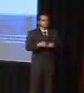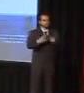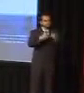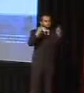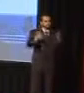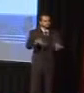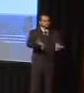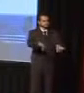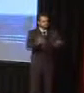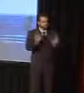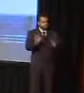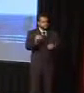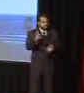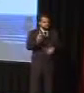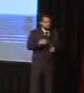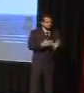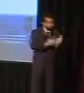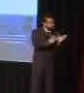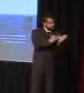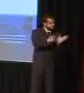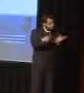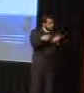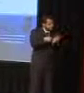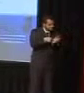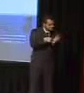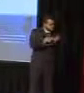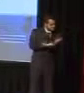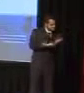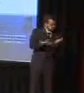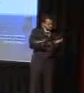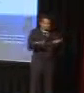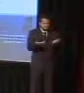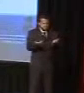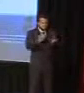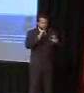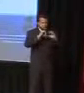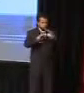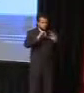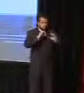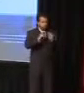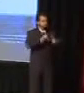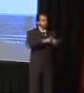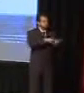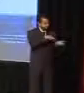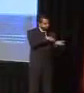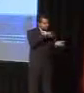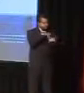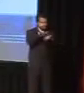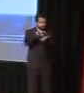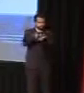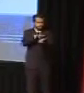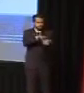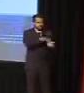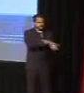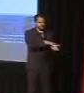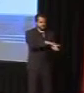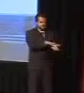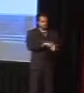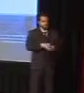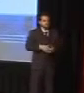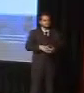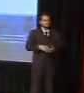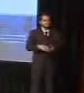las empresas de los medios de comunicación en el apoyo a las candidaturas también se ha vuelto